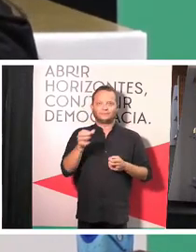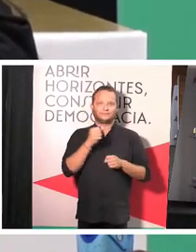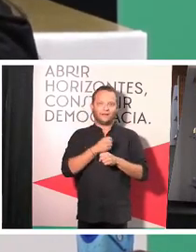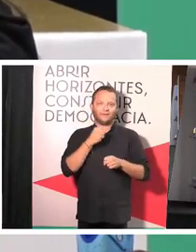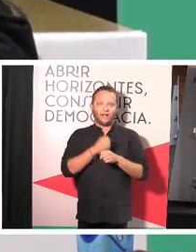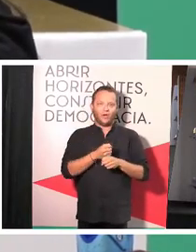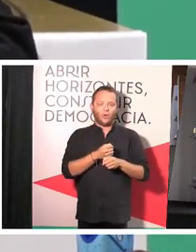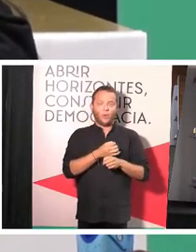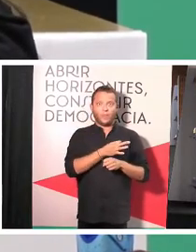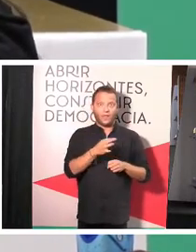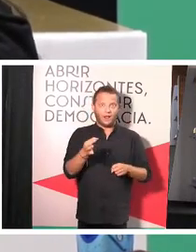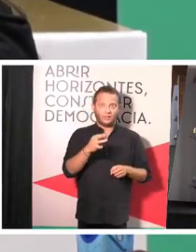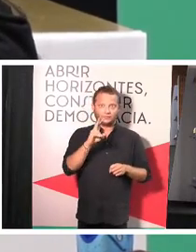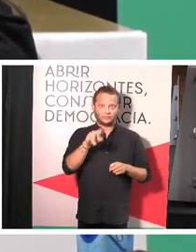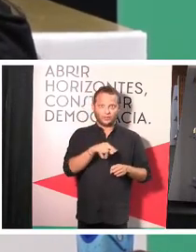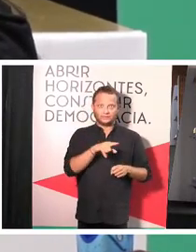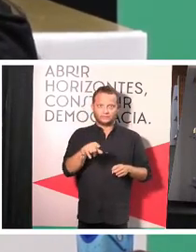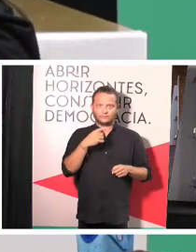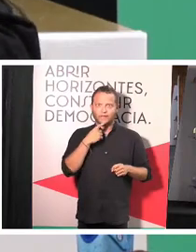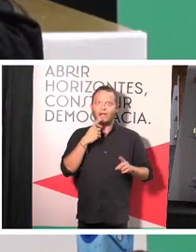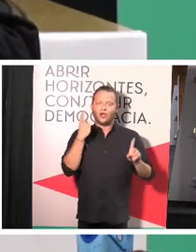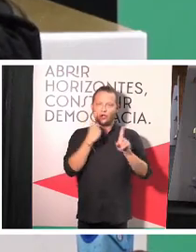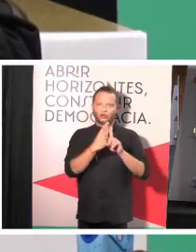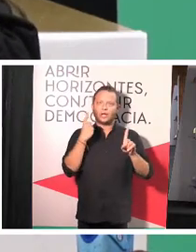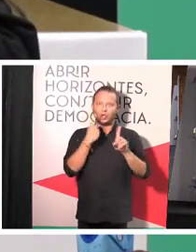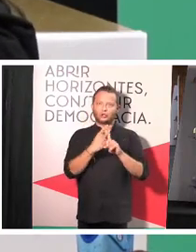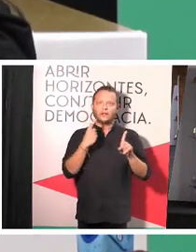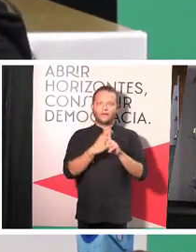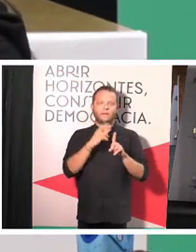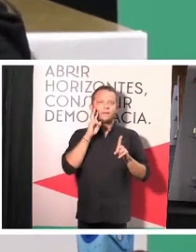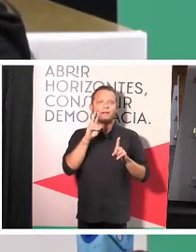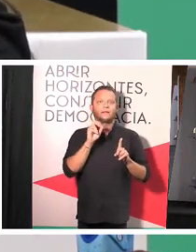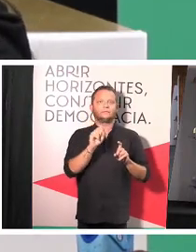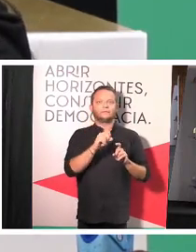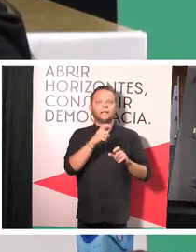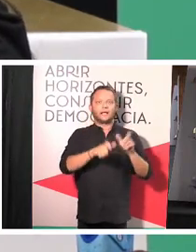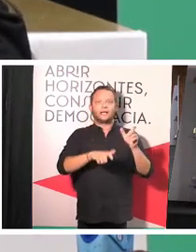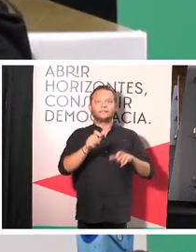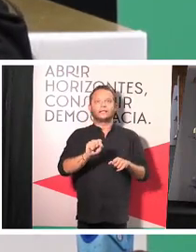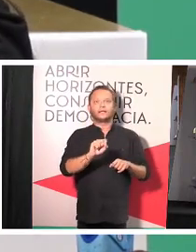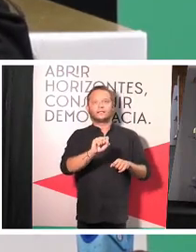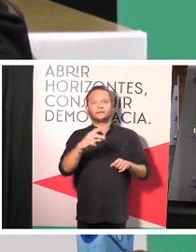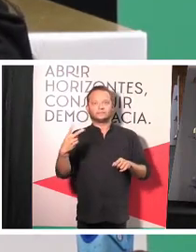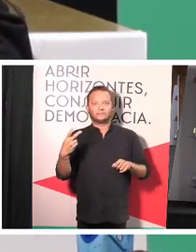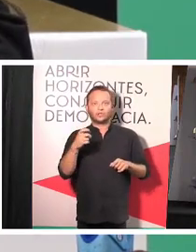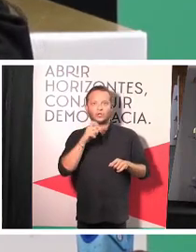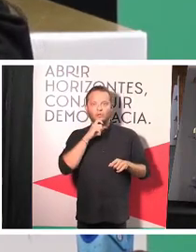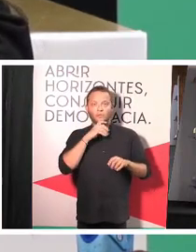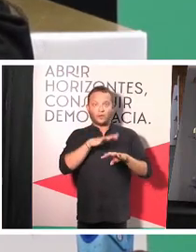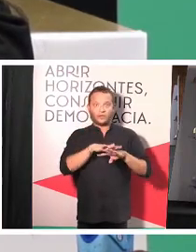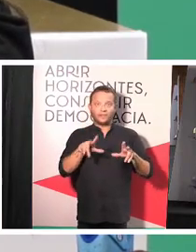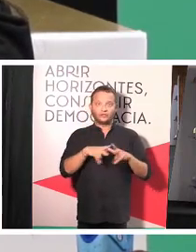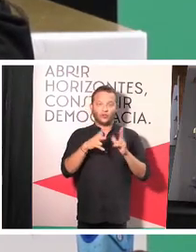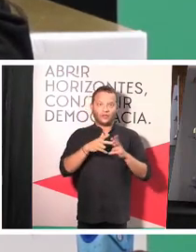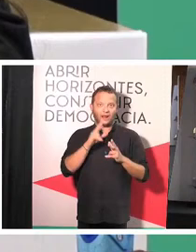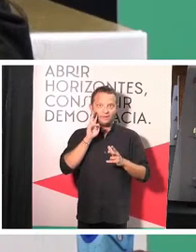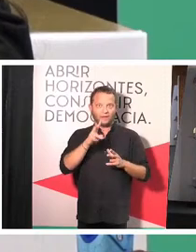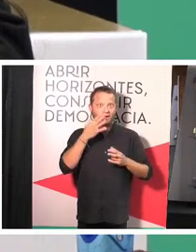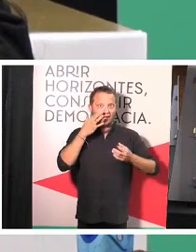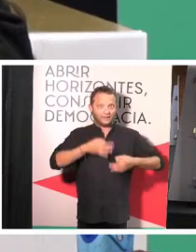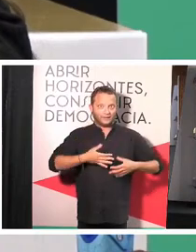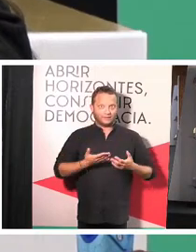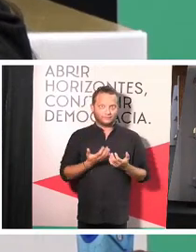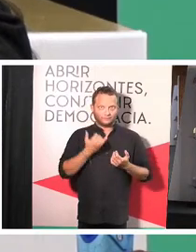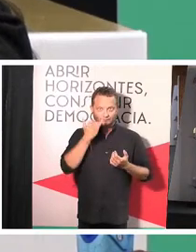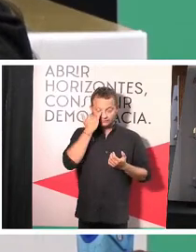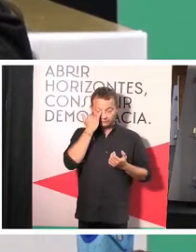trabajo, pues empezamos a ir un poco contra ella y se empieza a ver también las reacciones de la gente a través de las redes sociales, ¿no?